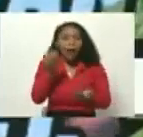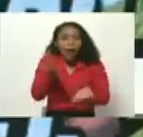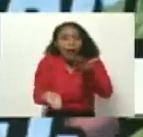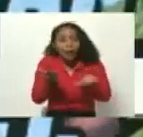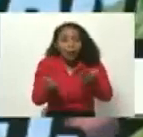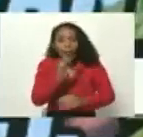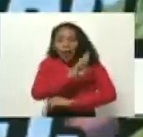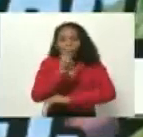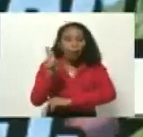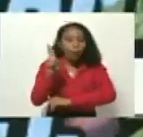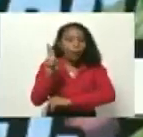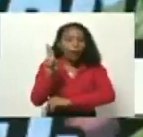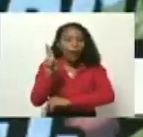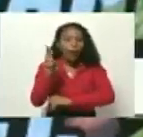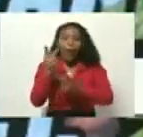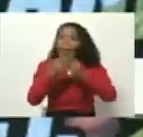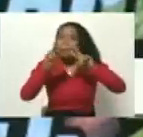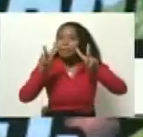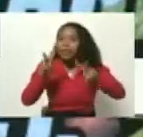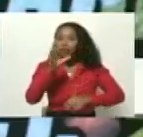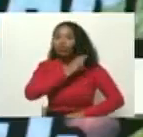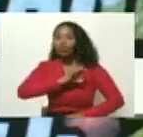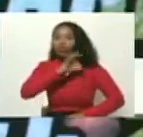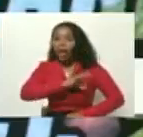de la República, para la paz social.